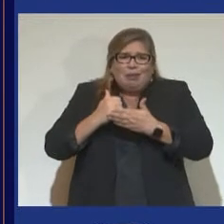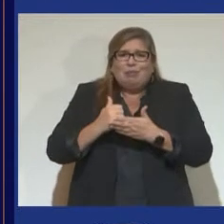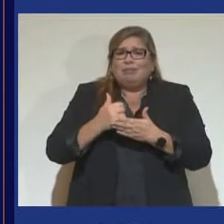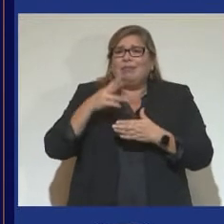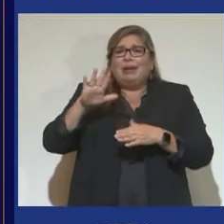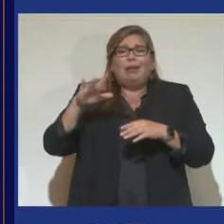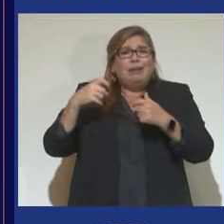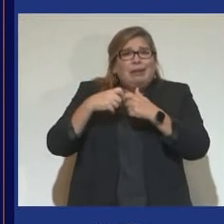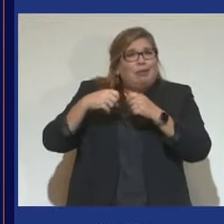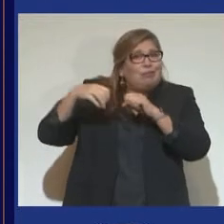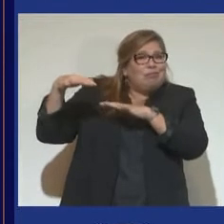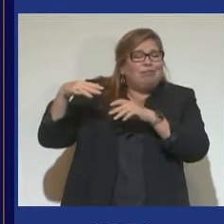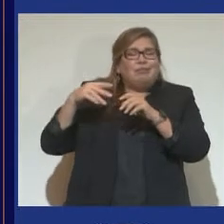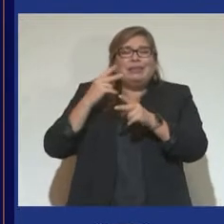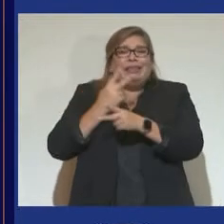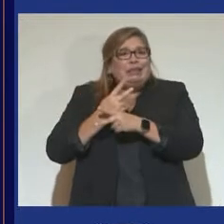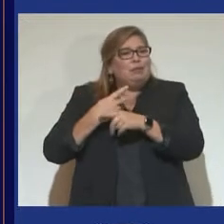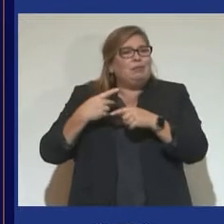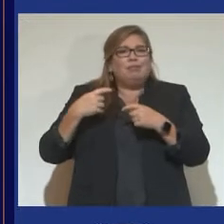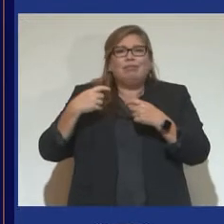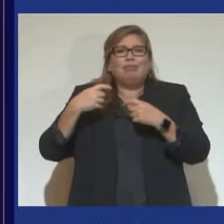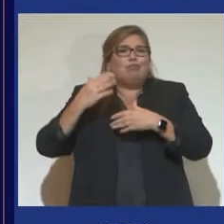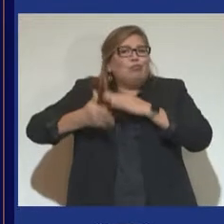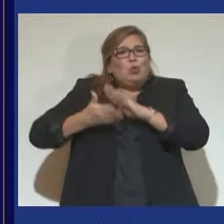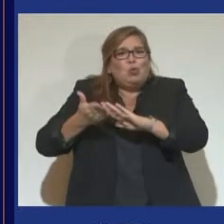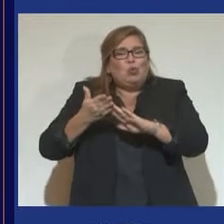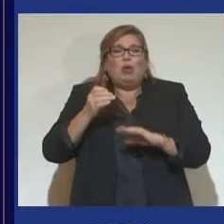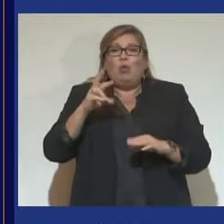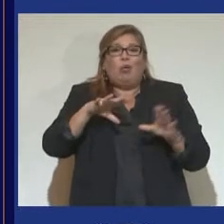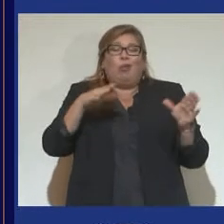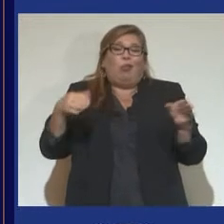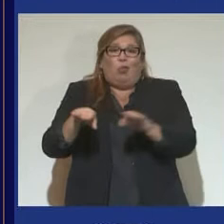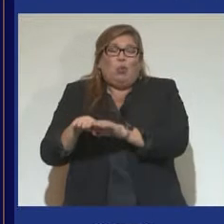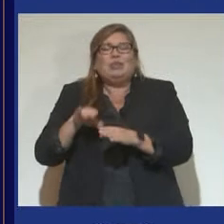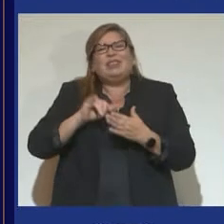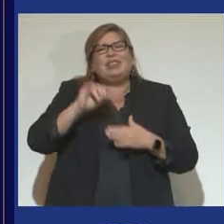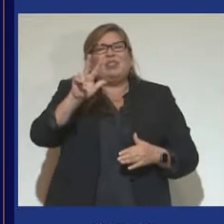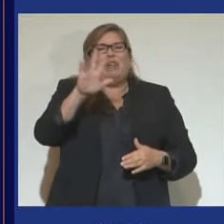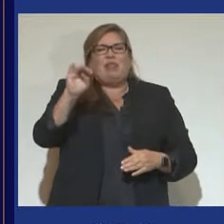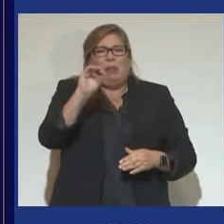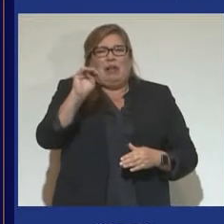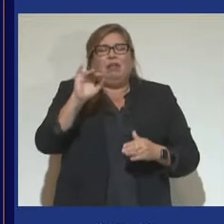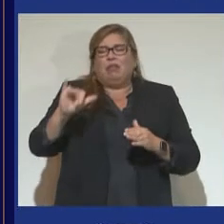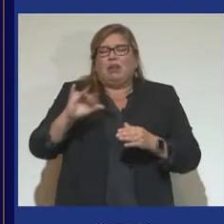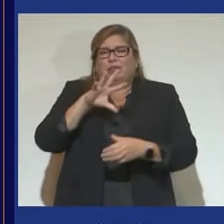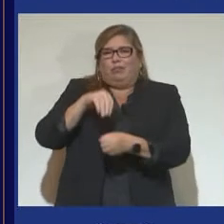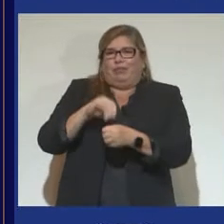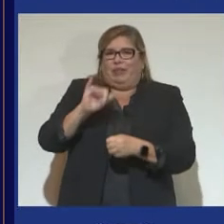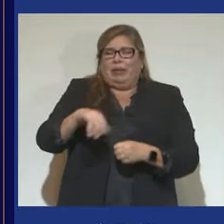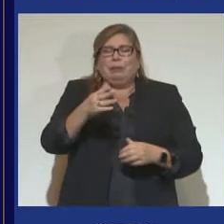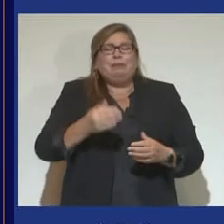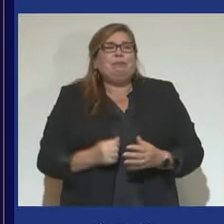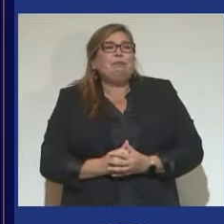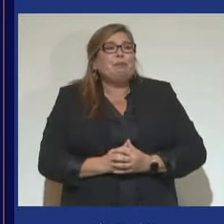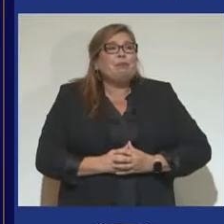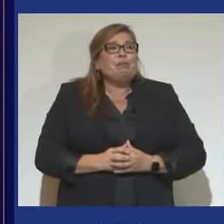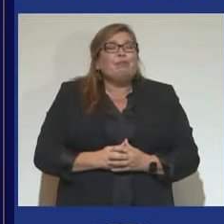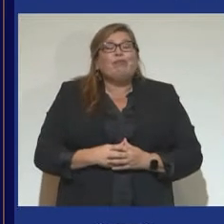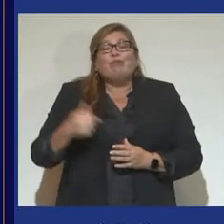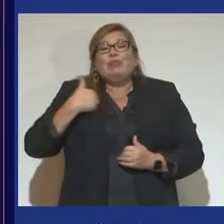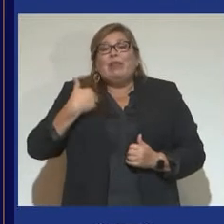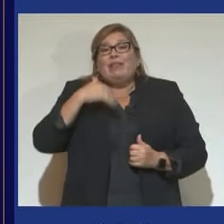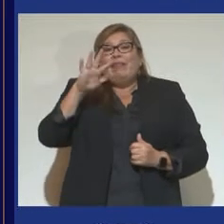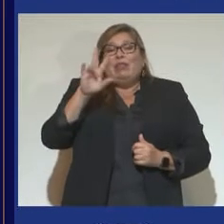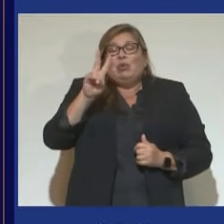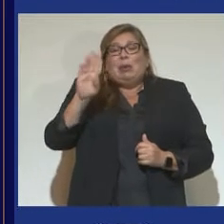mantener las puertas abiertas o cerrarlas permanentemente ahí están esas cifras y eso es lo que representan y quiero